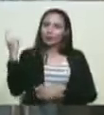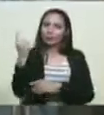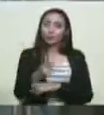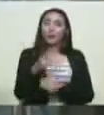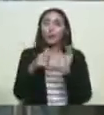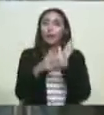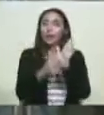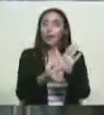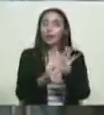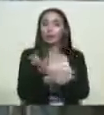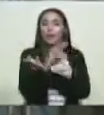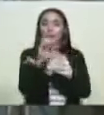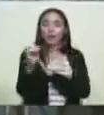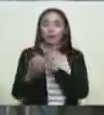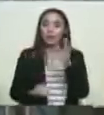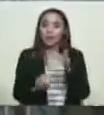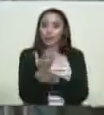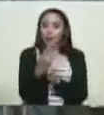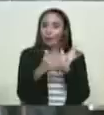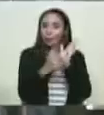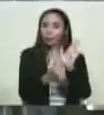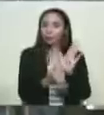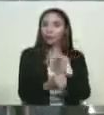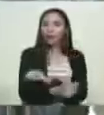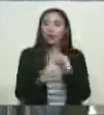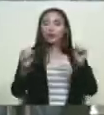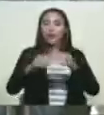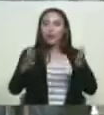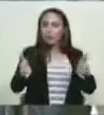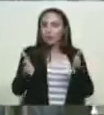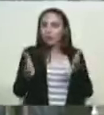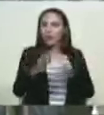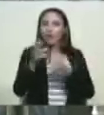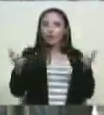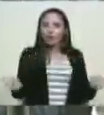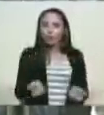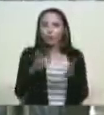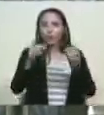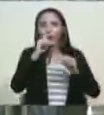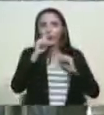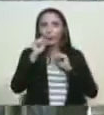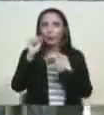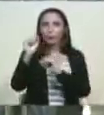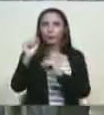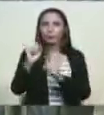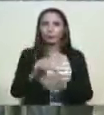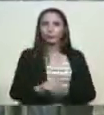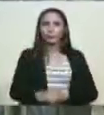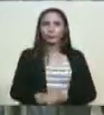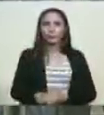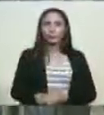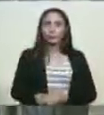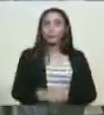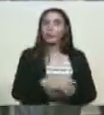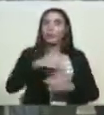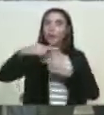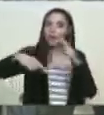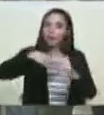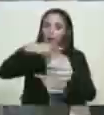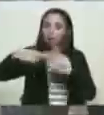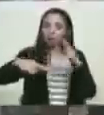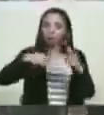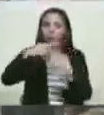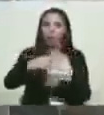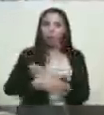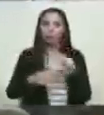ejemplo el 20 de mayo con una gran victoria de Nicolás Maduro Moro y de la revolución